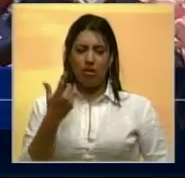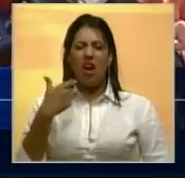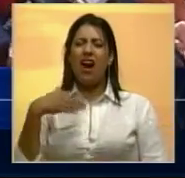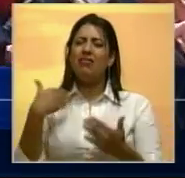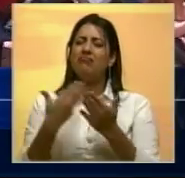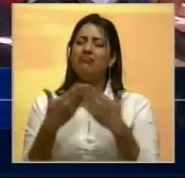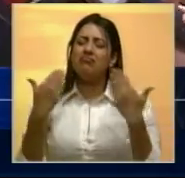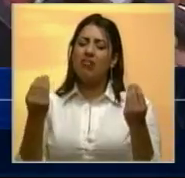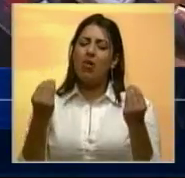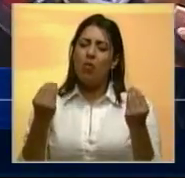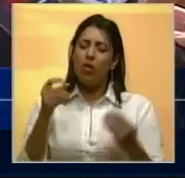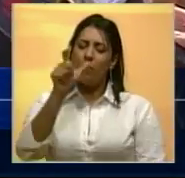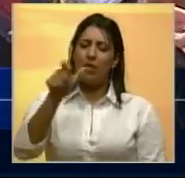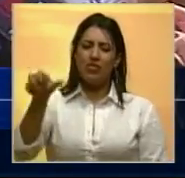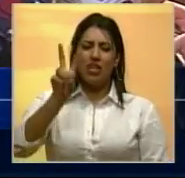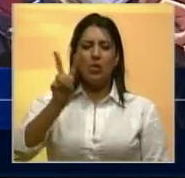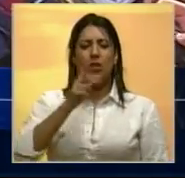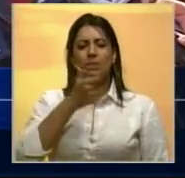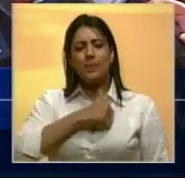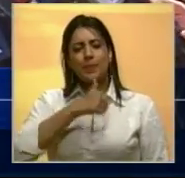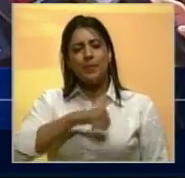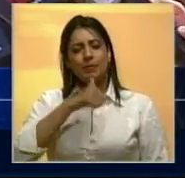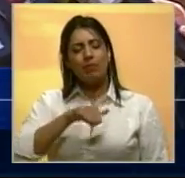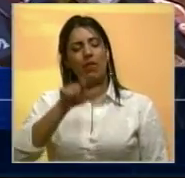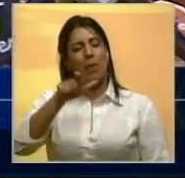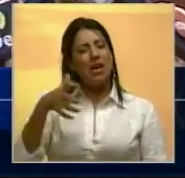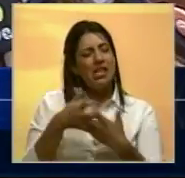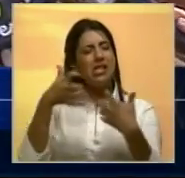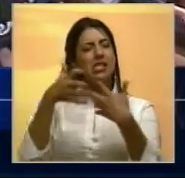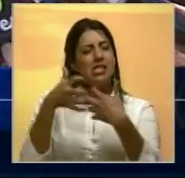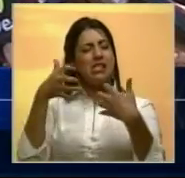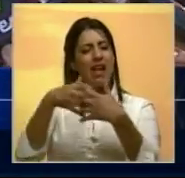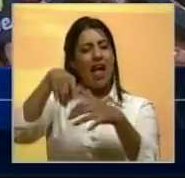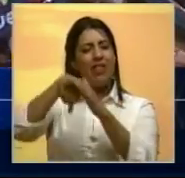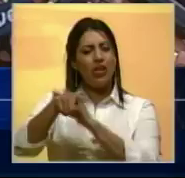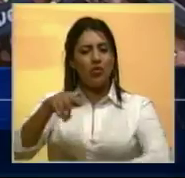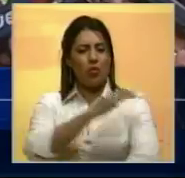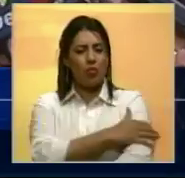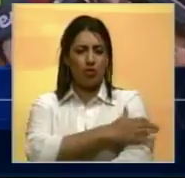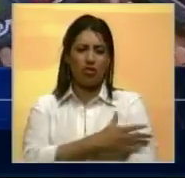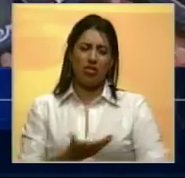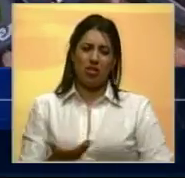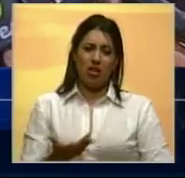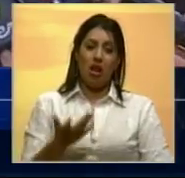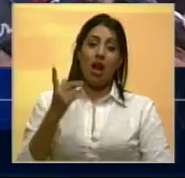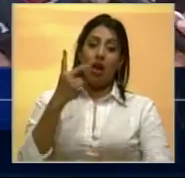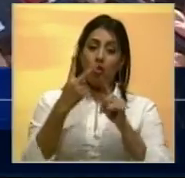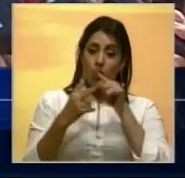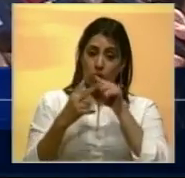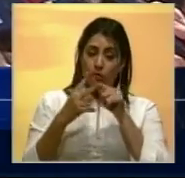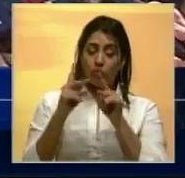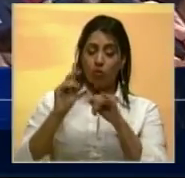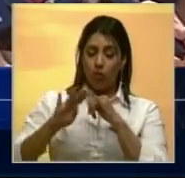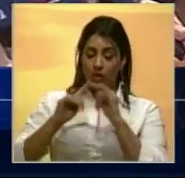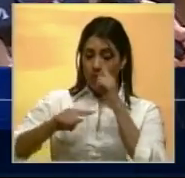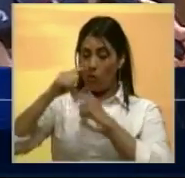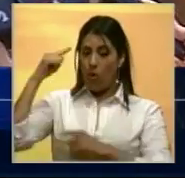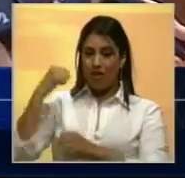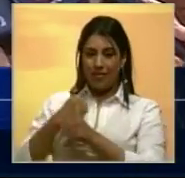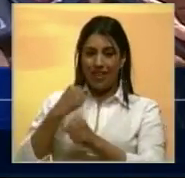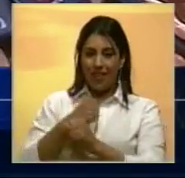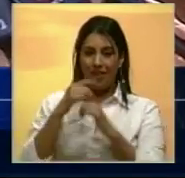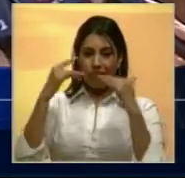¿hasta cuándo los venezolanos tenemos que soportar las peleas internas de la oposición? Tal vez en las dos últimas sesiones del año